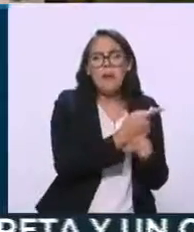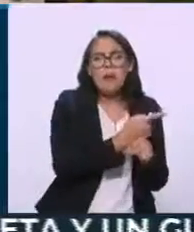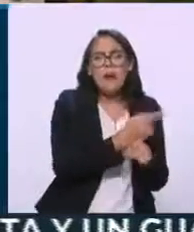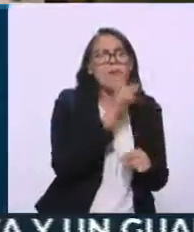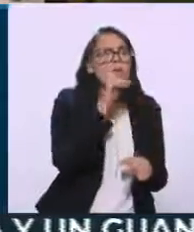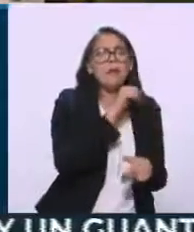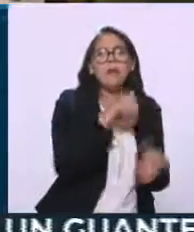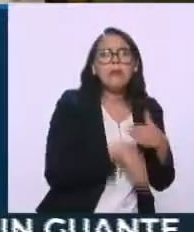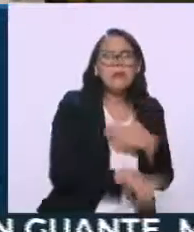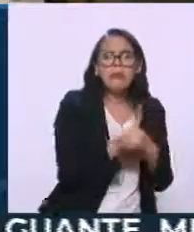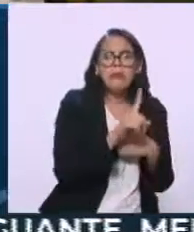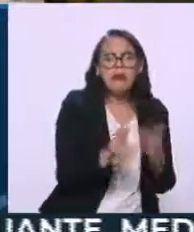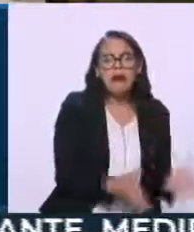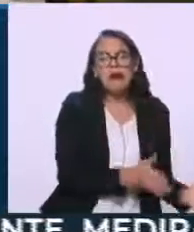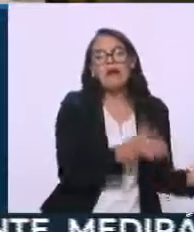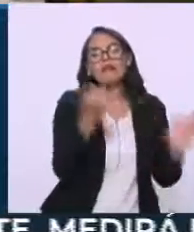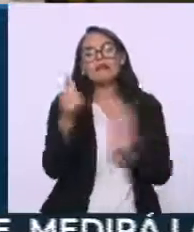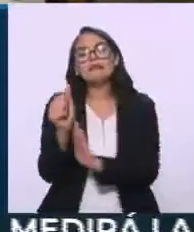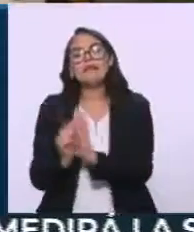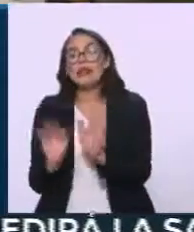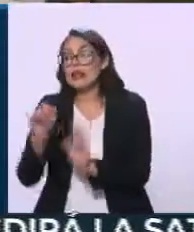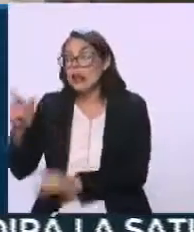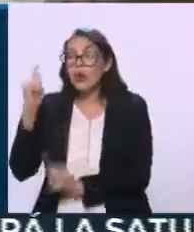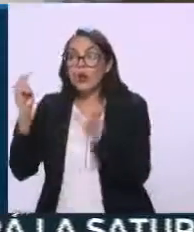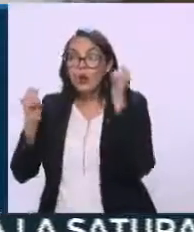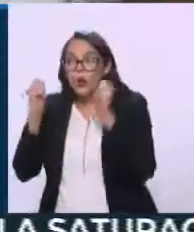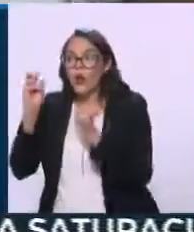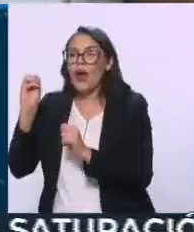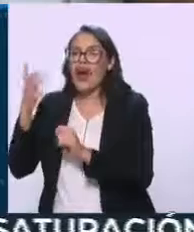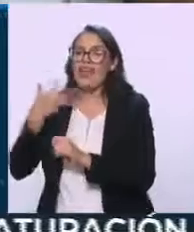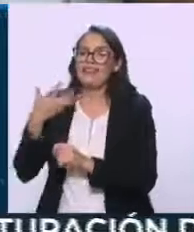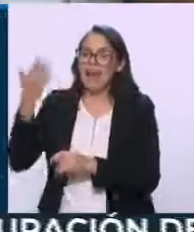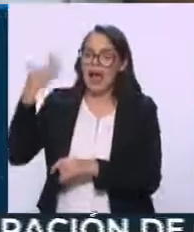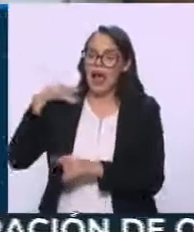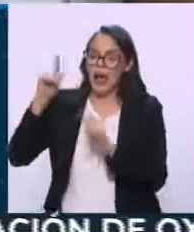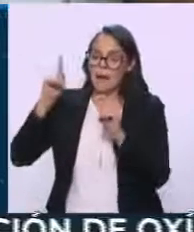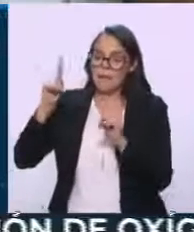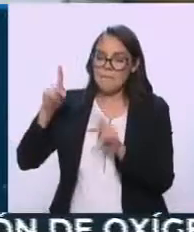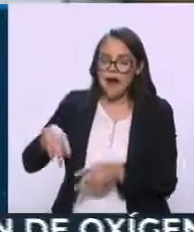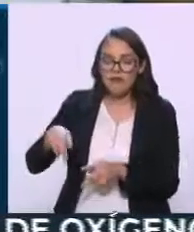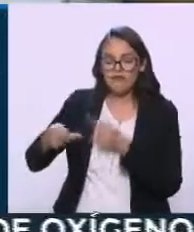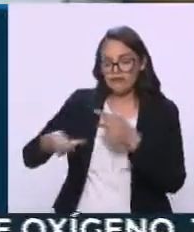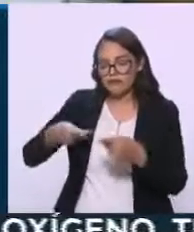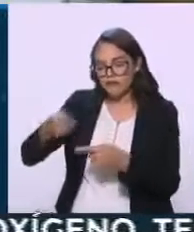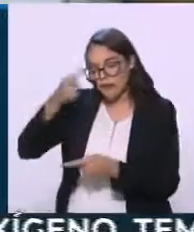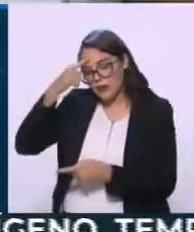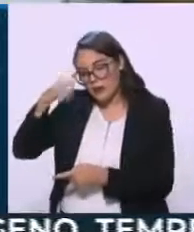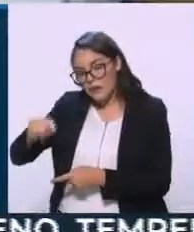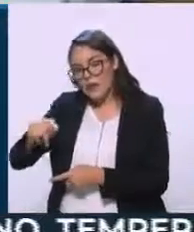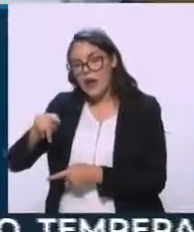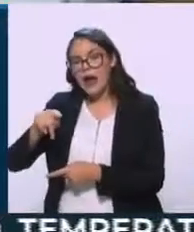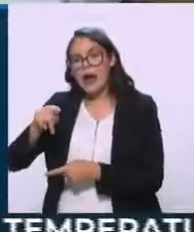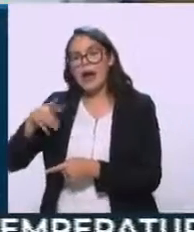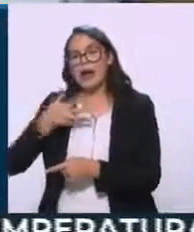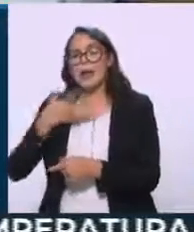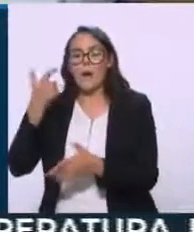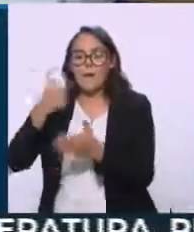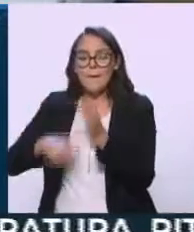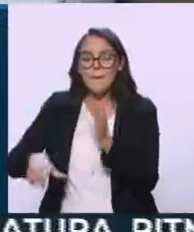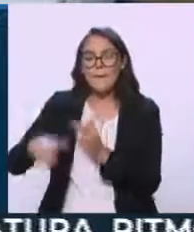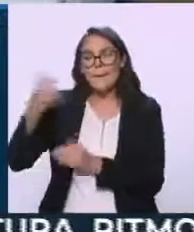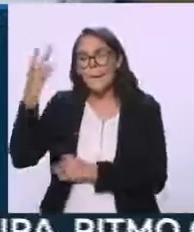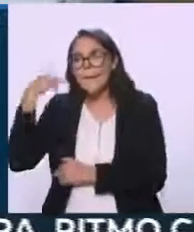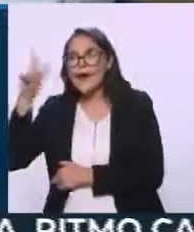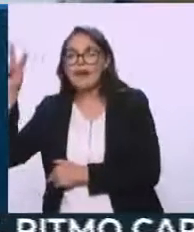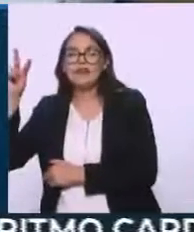algunos viajes que se cancelen, o en la industria del entretenimiento ya nunca más van a ser ejecutados, ¿no? Esa es la diferencia,